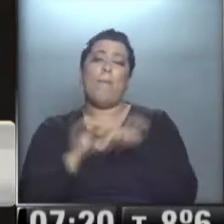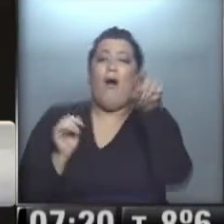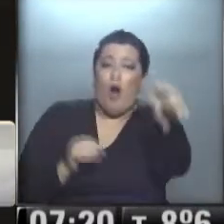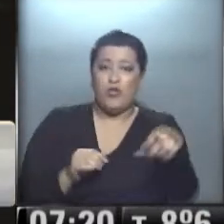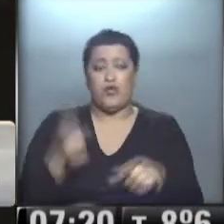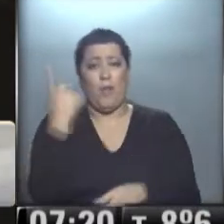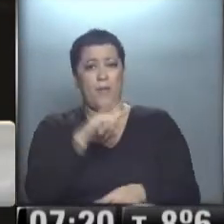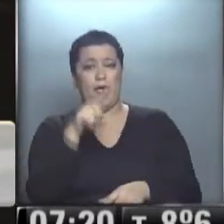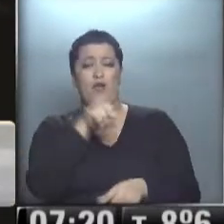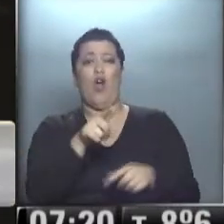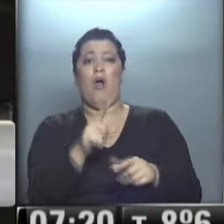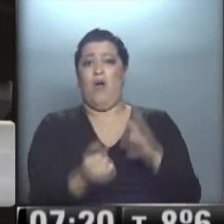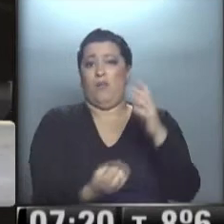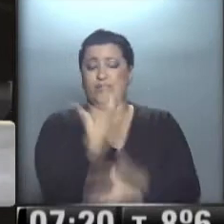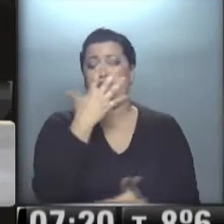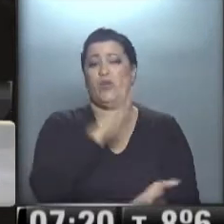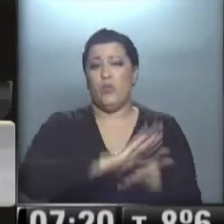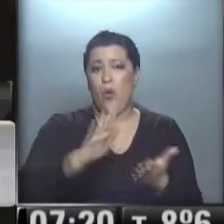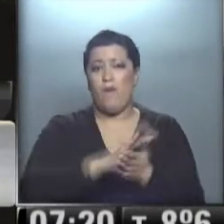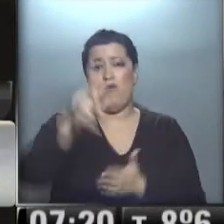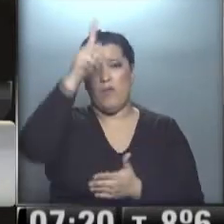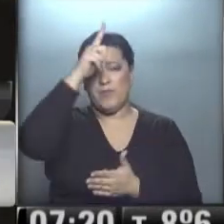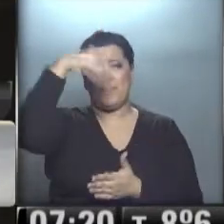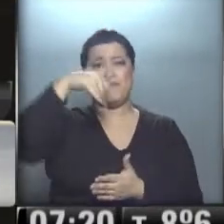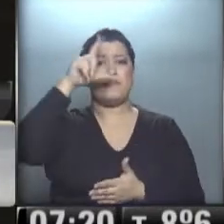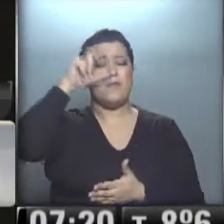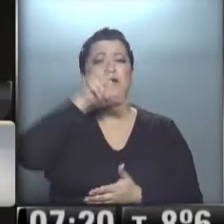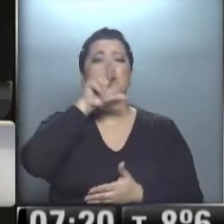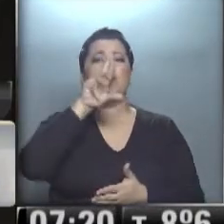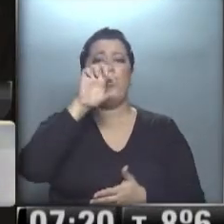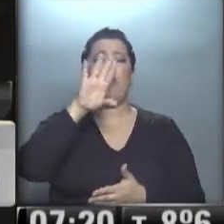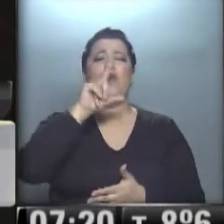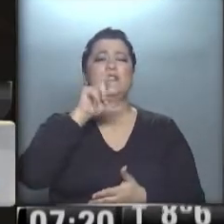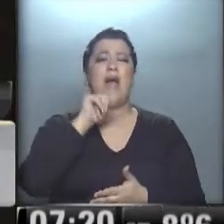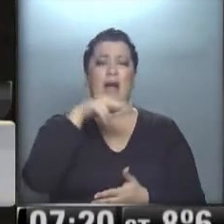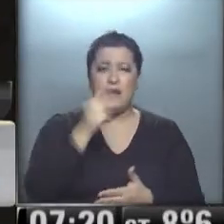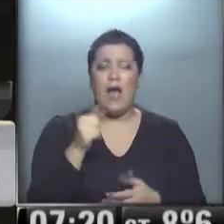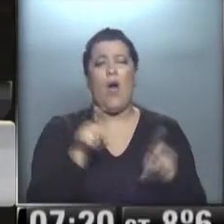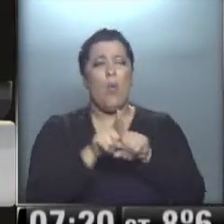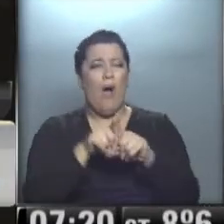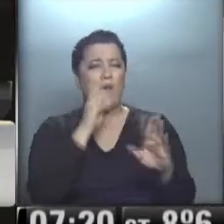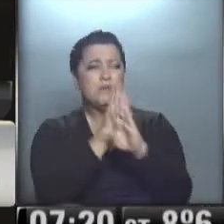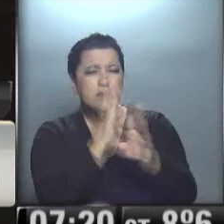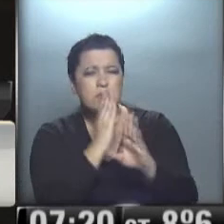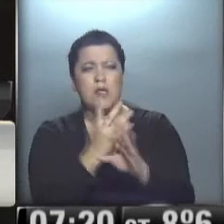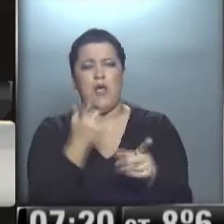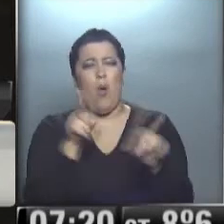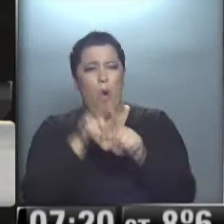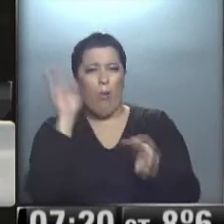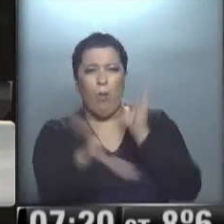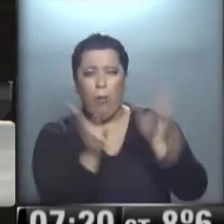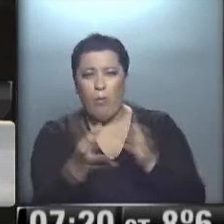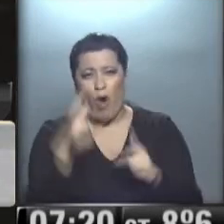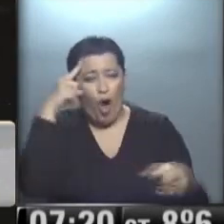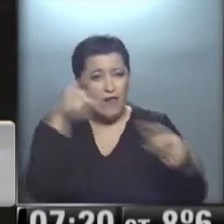si crearon una metropolitana, que yo la verdad soy muy crítico, porque la crearon con un criterio más de espionaje, represivo, que